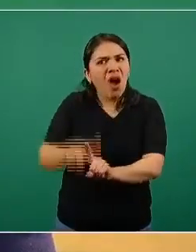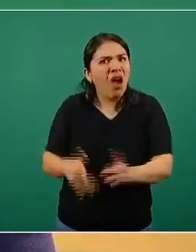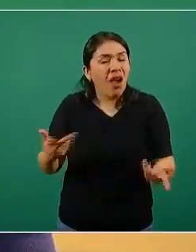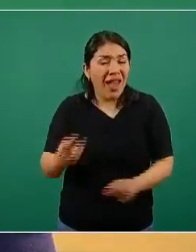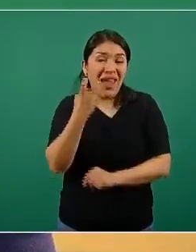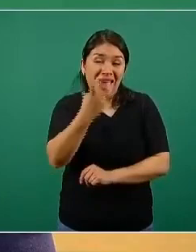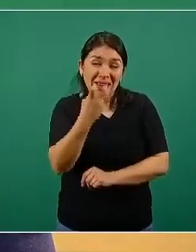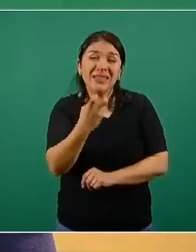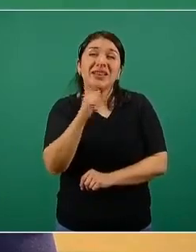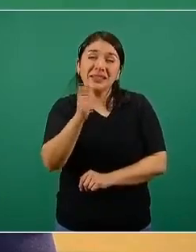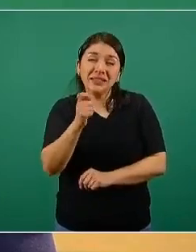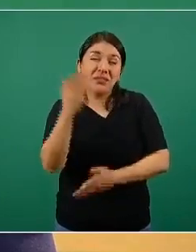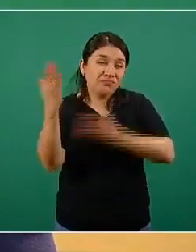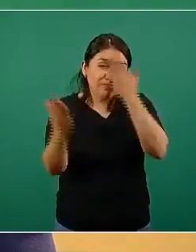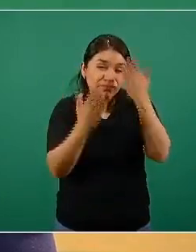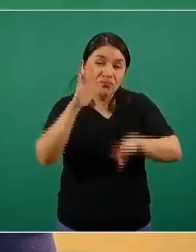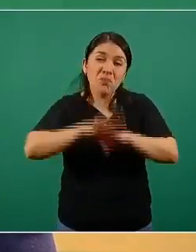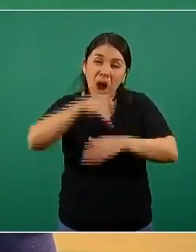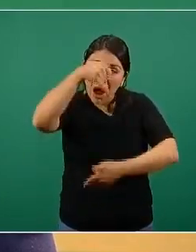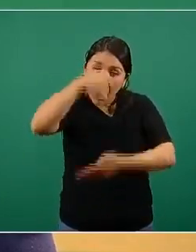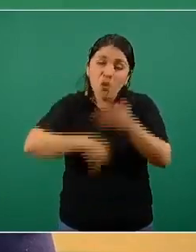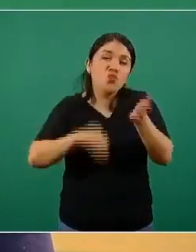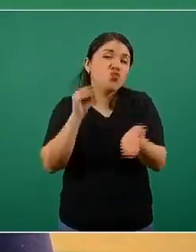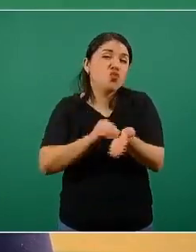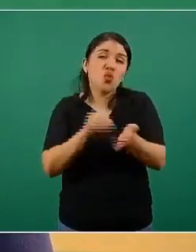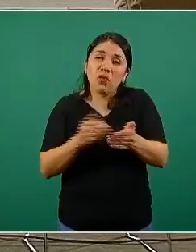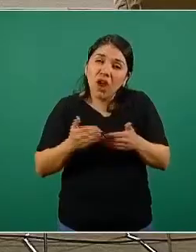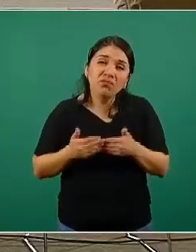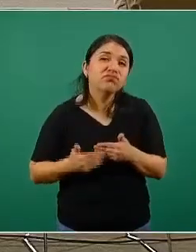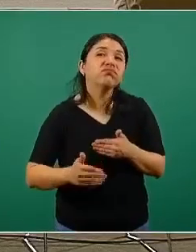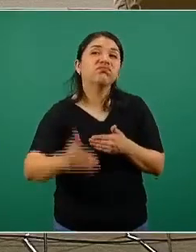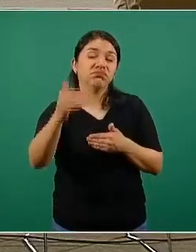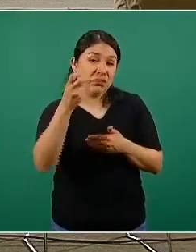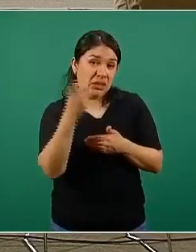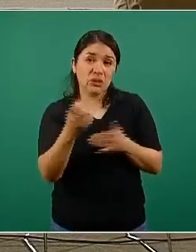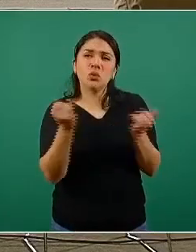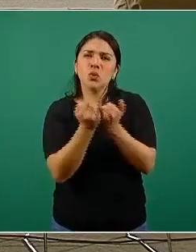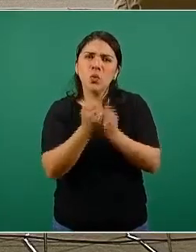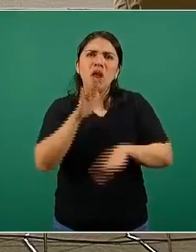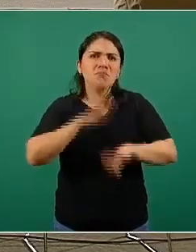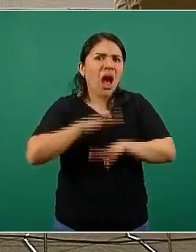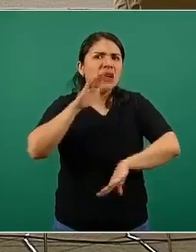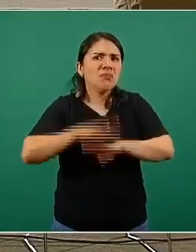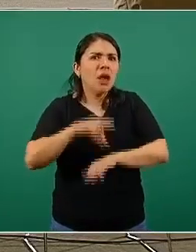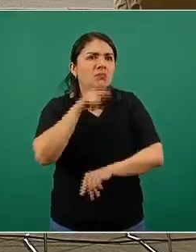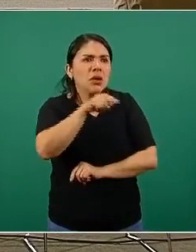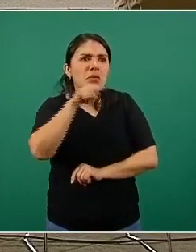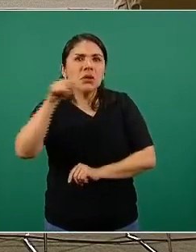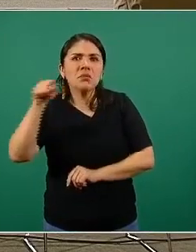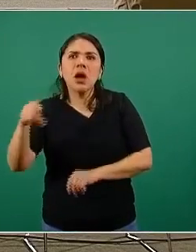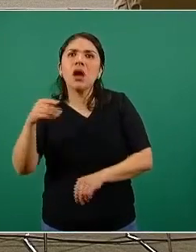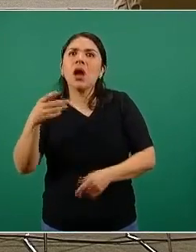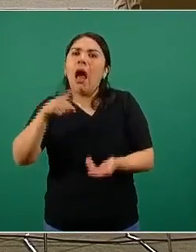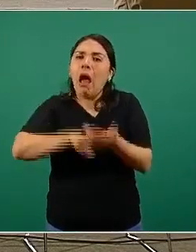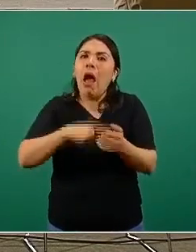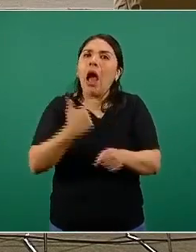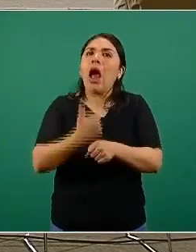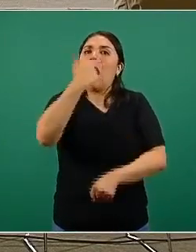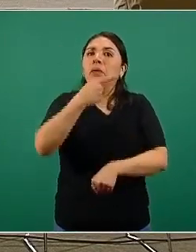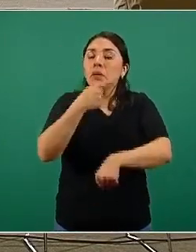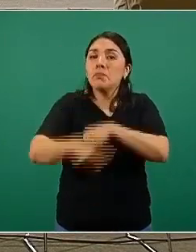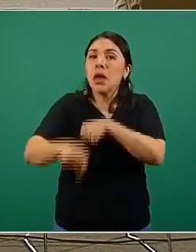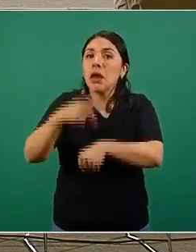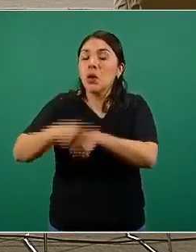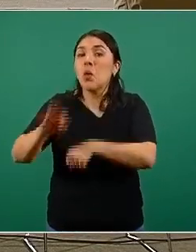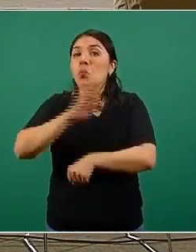yo creo que va a ser materia de estudio y sigue siendo materia de estudio, y así se han encontrado más factores de riesgo que poco a poco esperemos